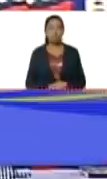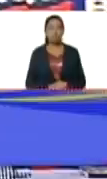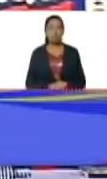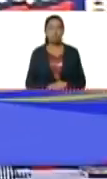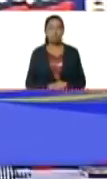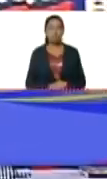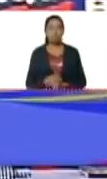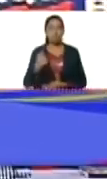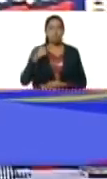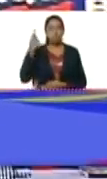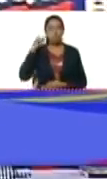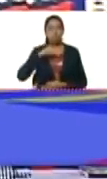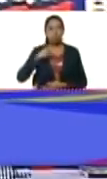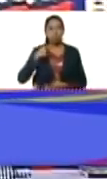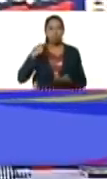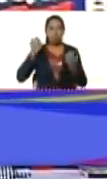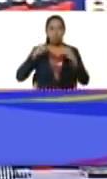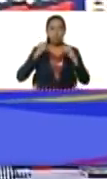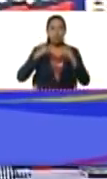Y tenemos que prepararnos.